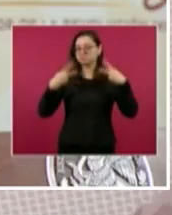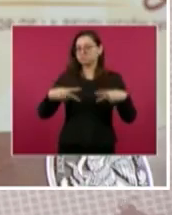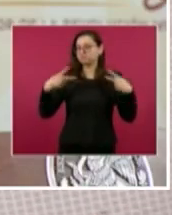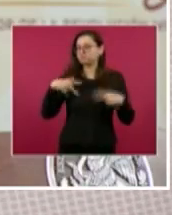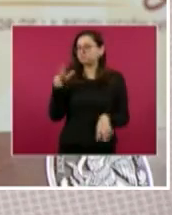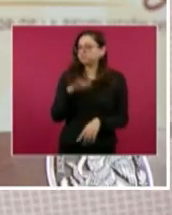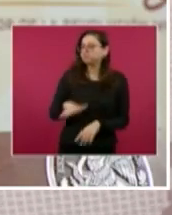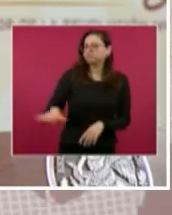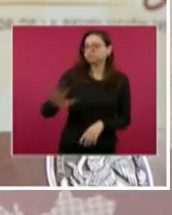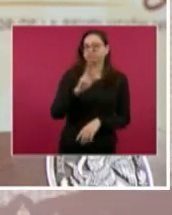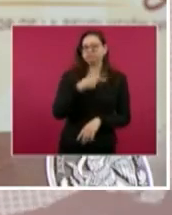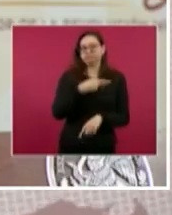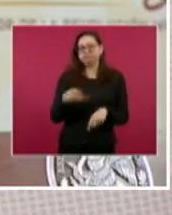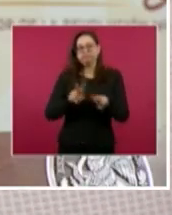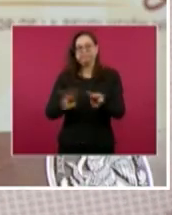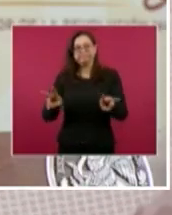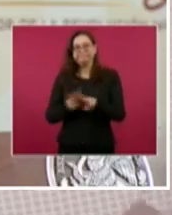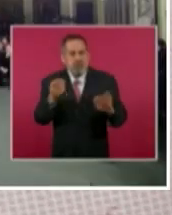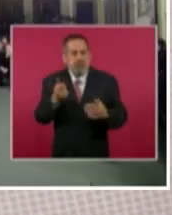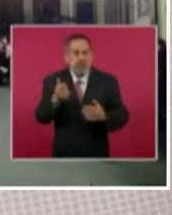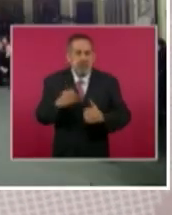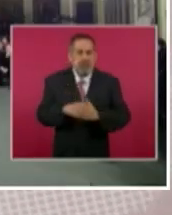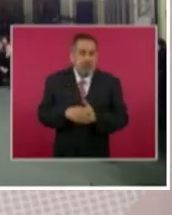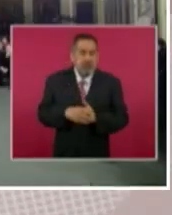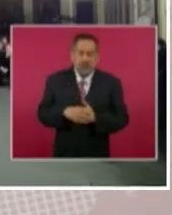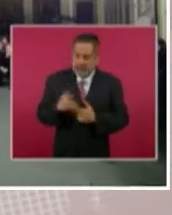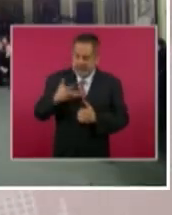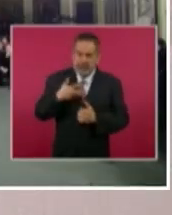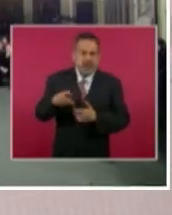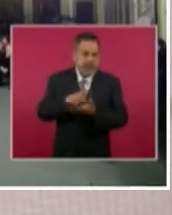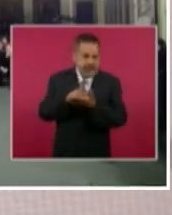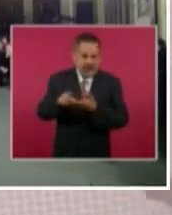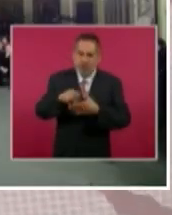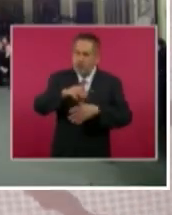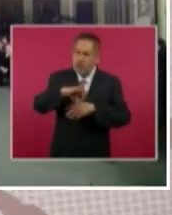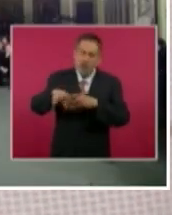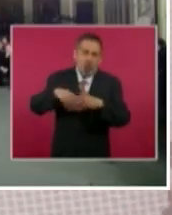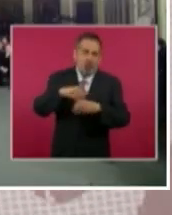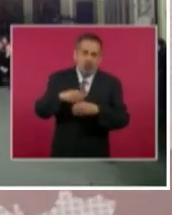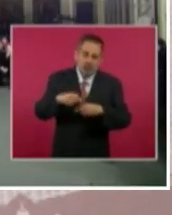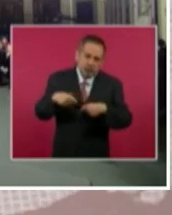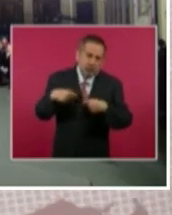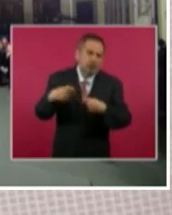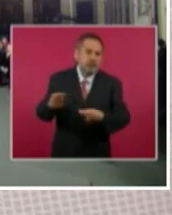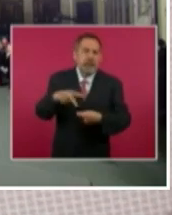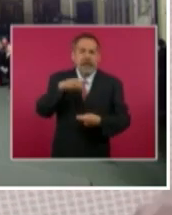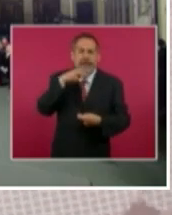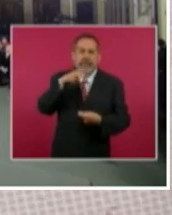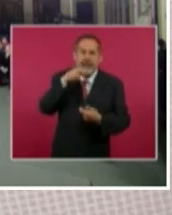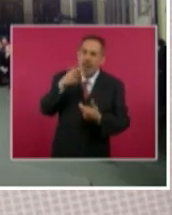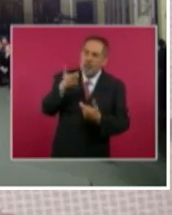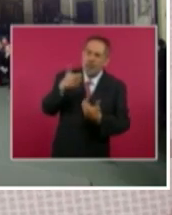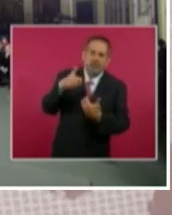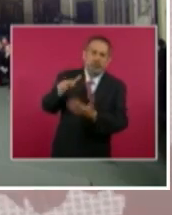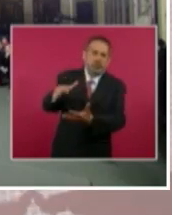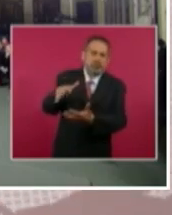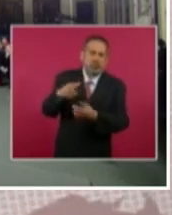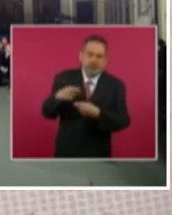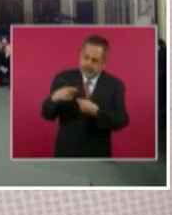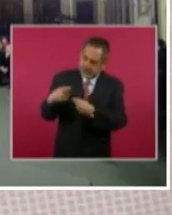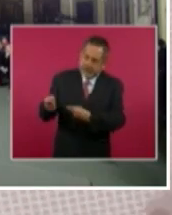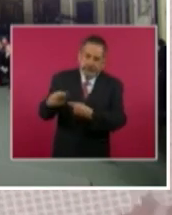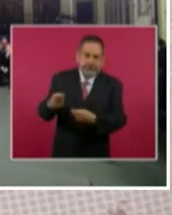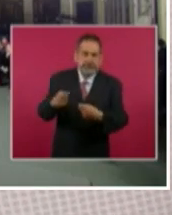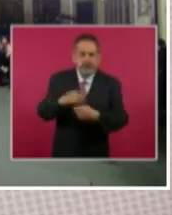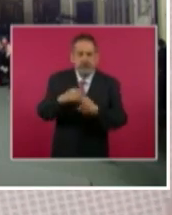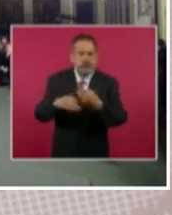tribuna para que él le pegue a todos sus Es críticos. aburrido y cada vez es más agresivo. Hay que decirlo. Exacto. Y más